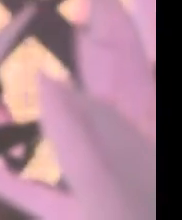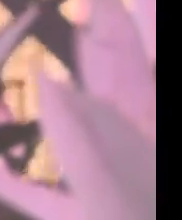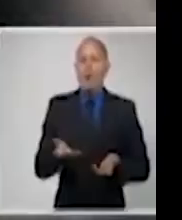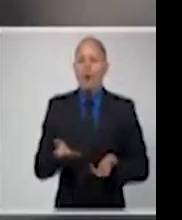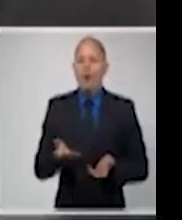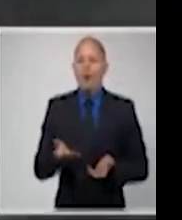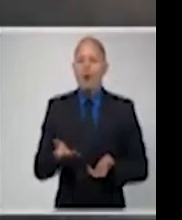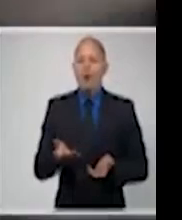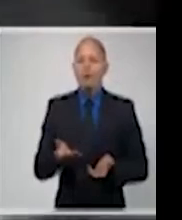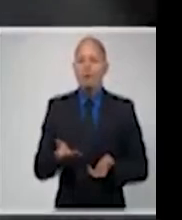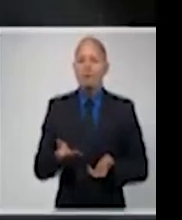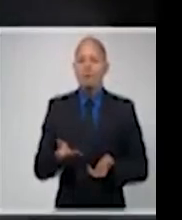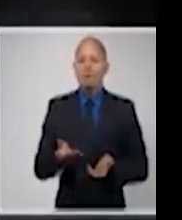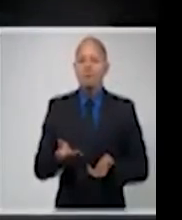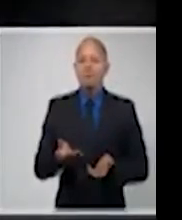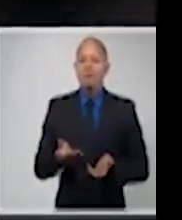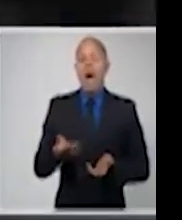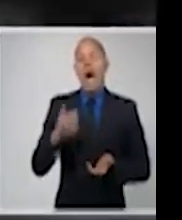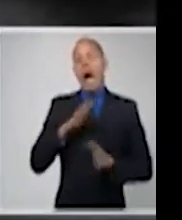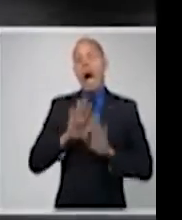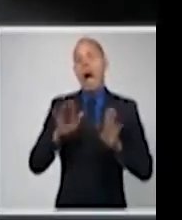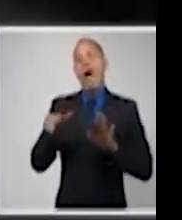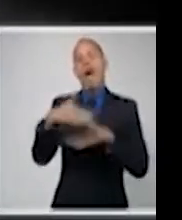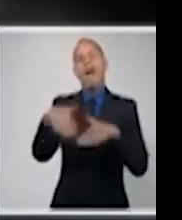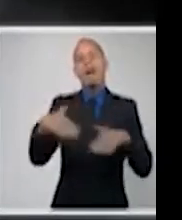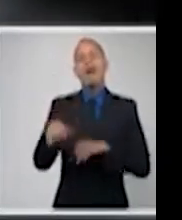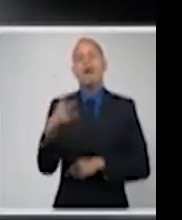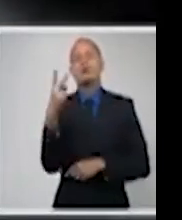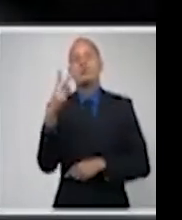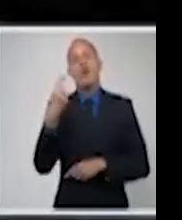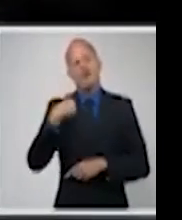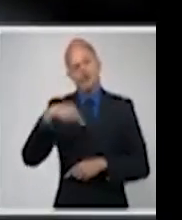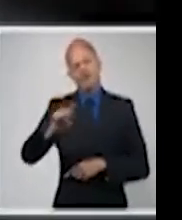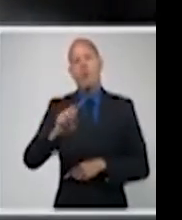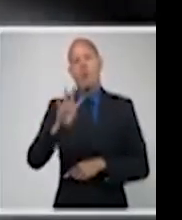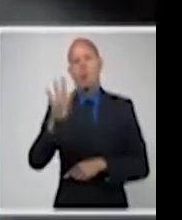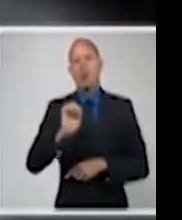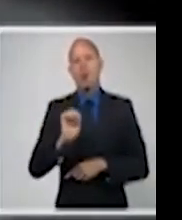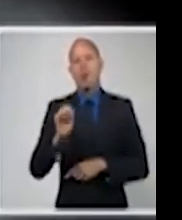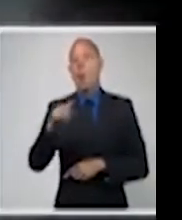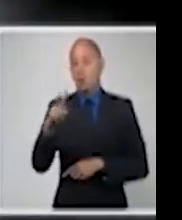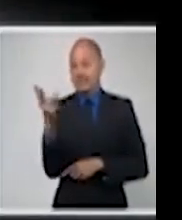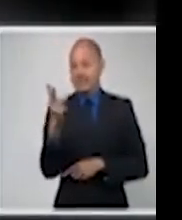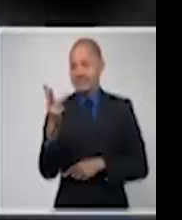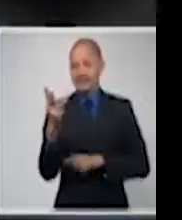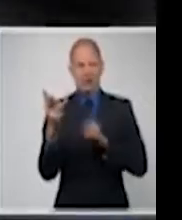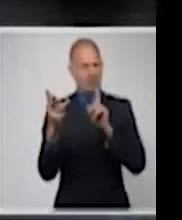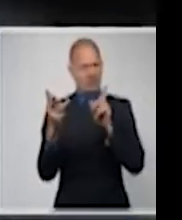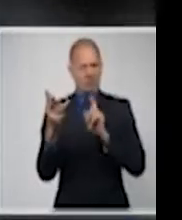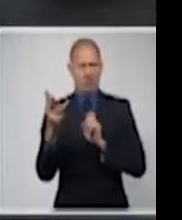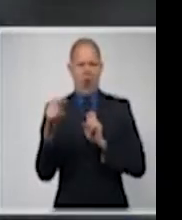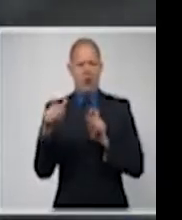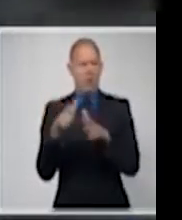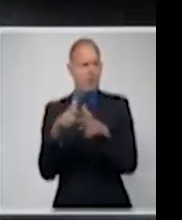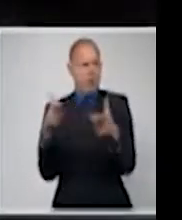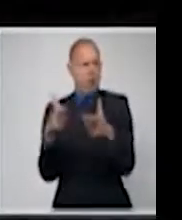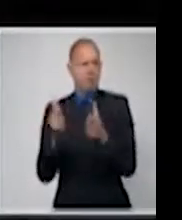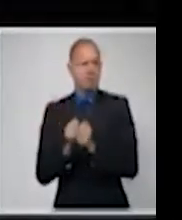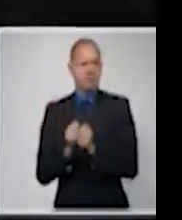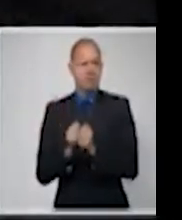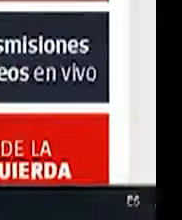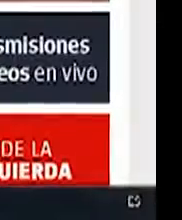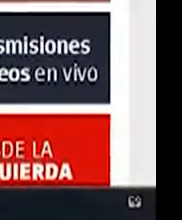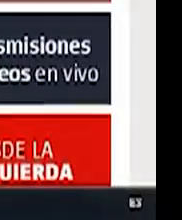a la anarquía y el caos con el único fin de acabar con el actual sistema político e instaurar uno que responda a sus únicos intereses